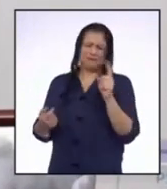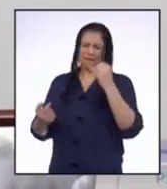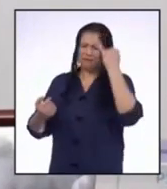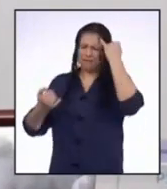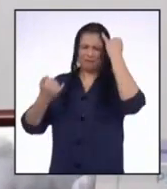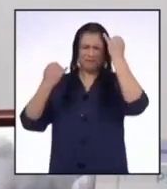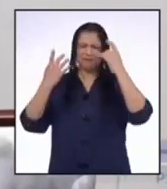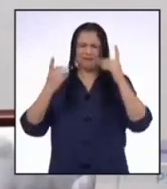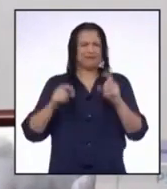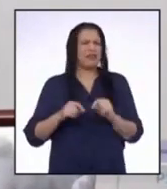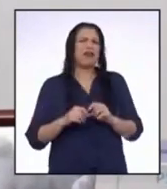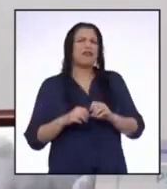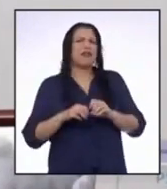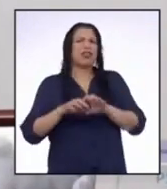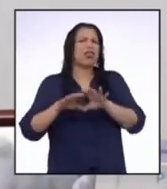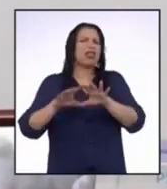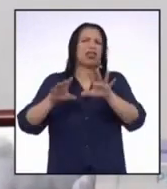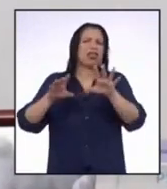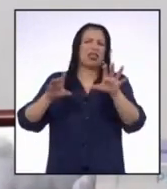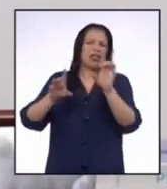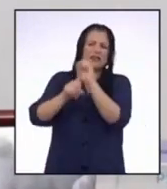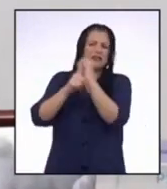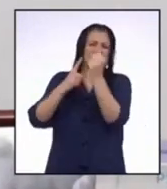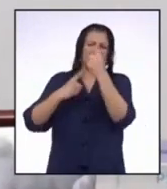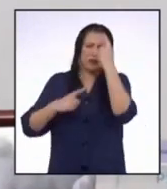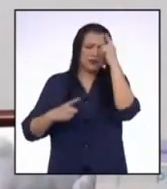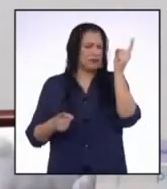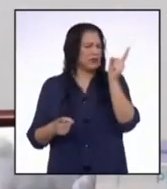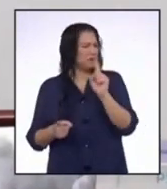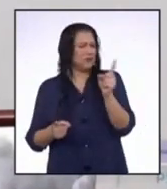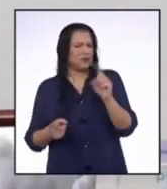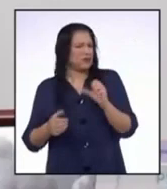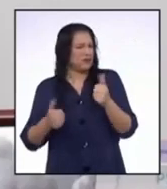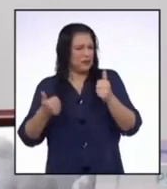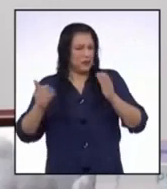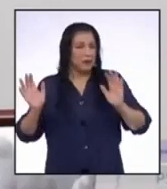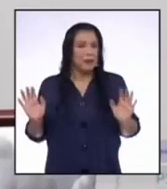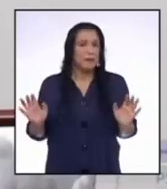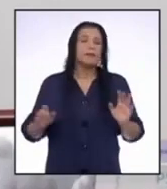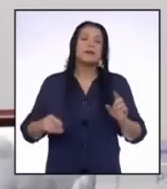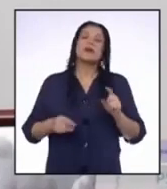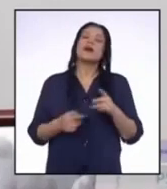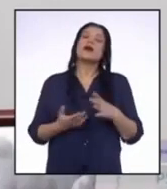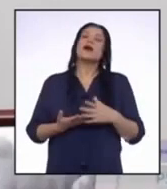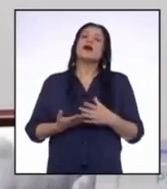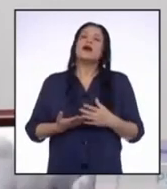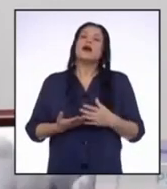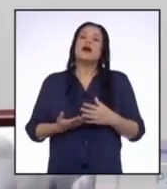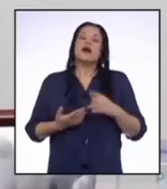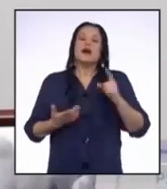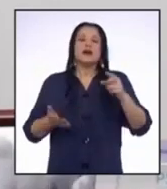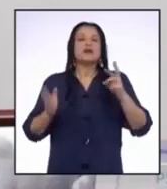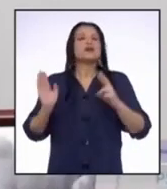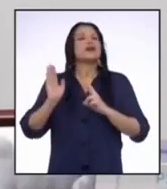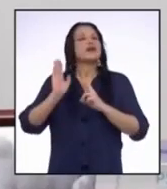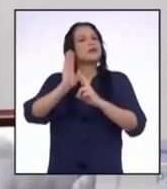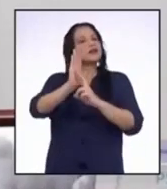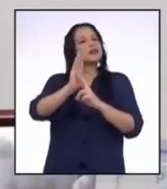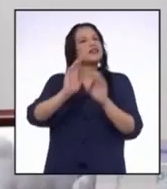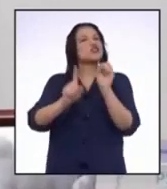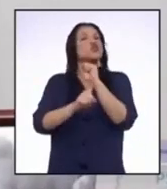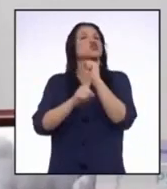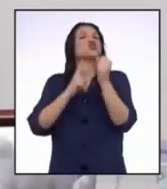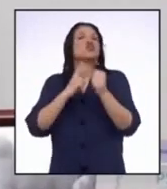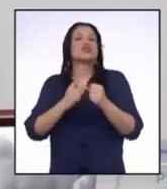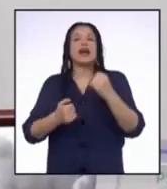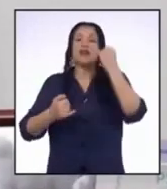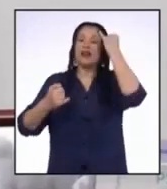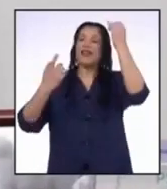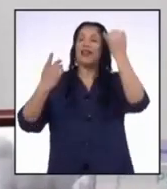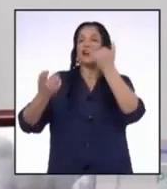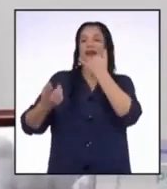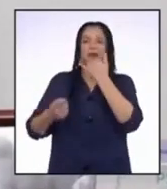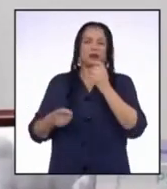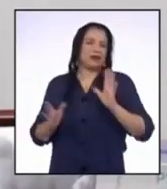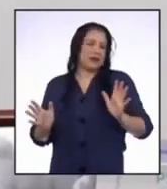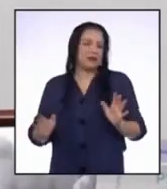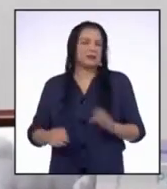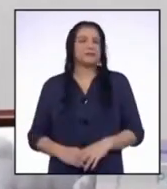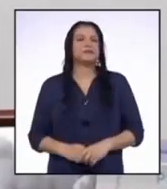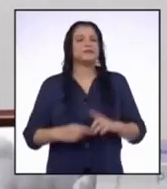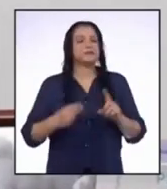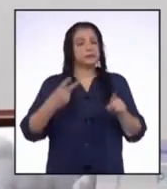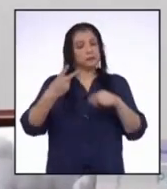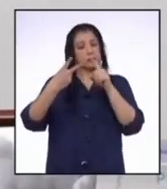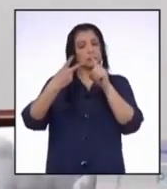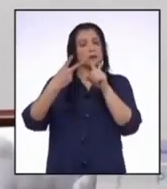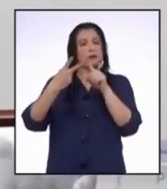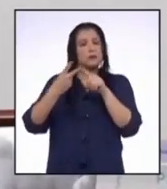idea extendida en la sociedad, lo cual, por ejemplo, vendría a ser una representación social. En segundo lugar,